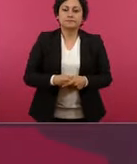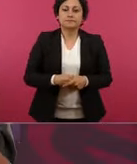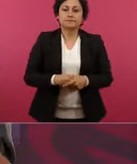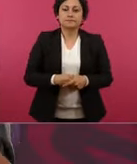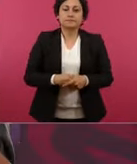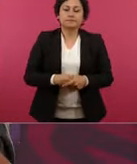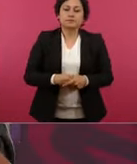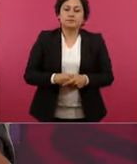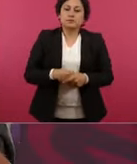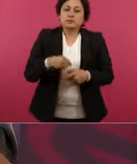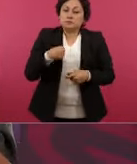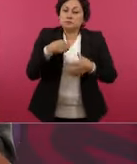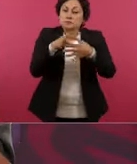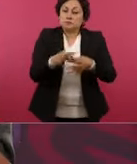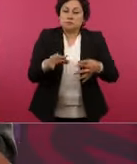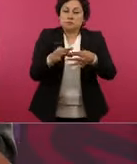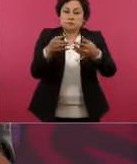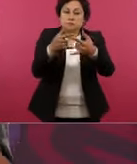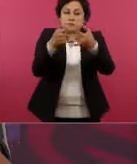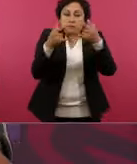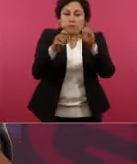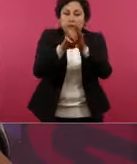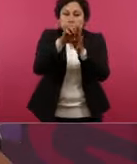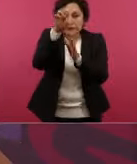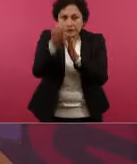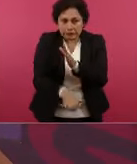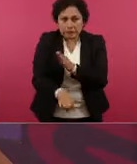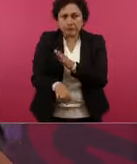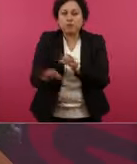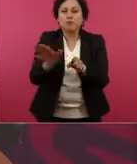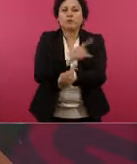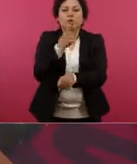que eso ayuda mucho, molesta, ya lo sé,